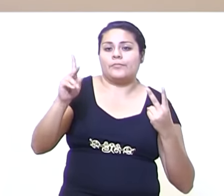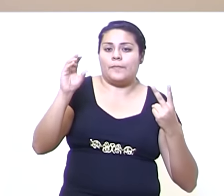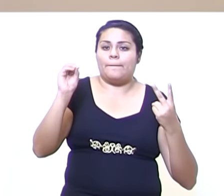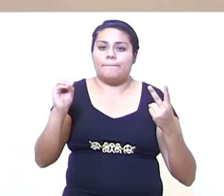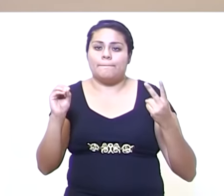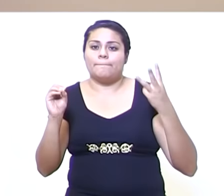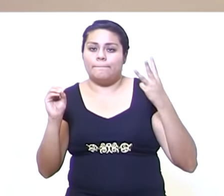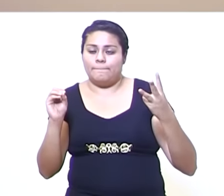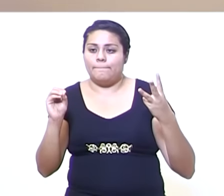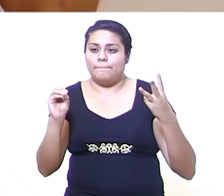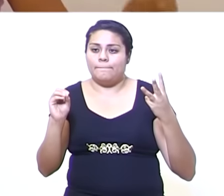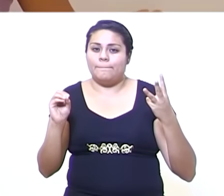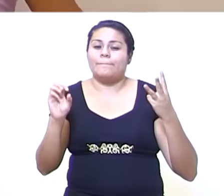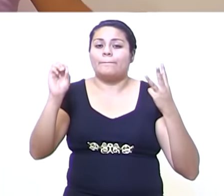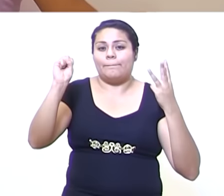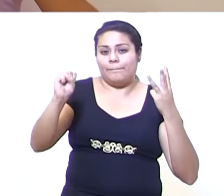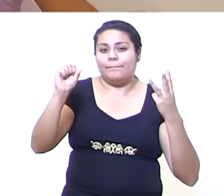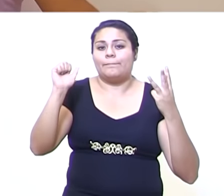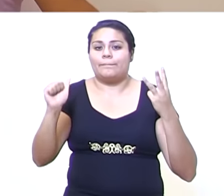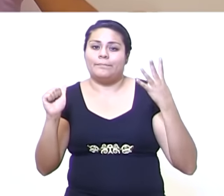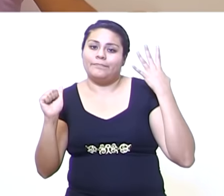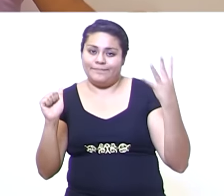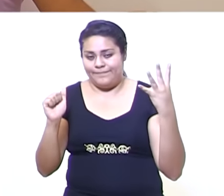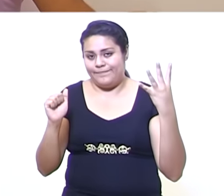3 y 4.